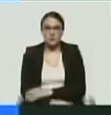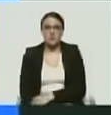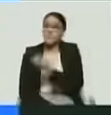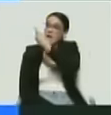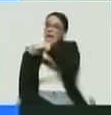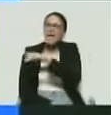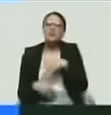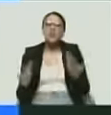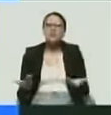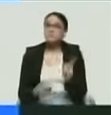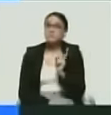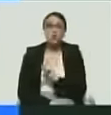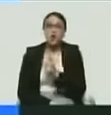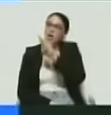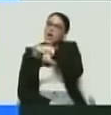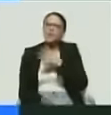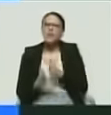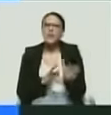preparando